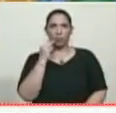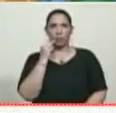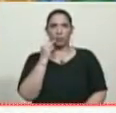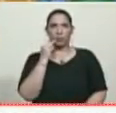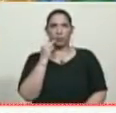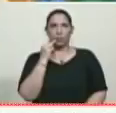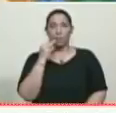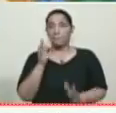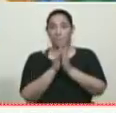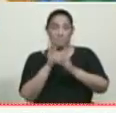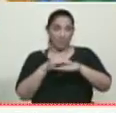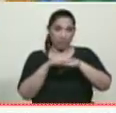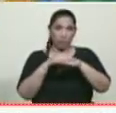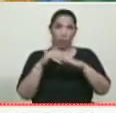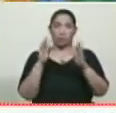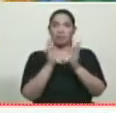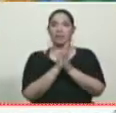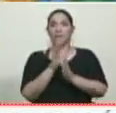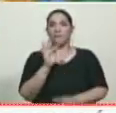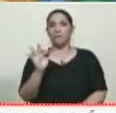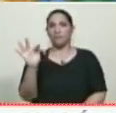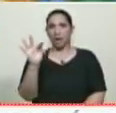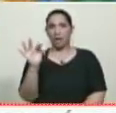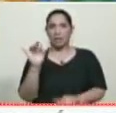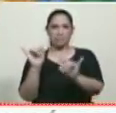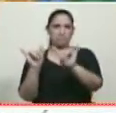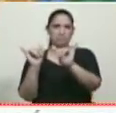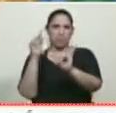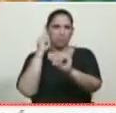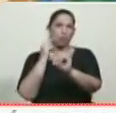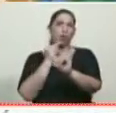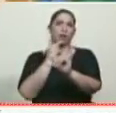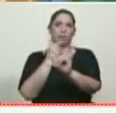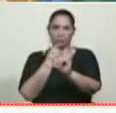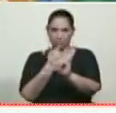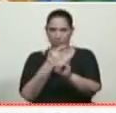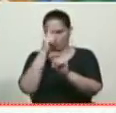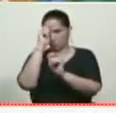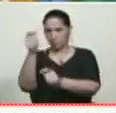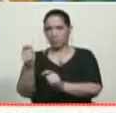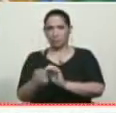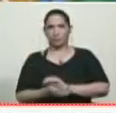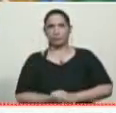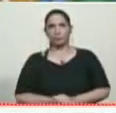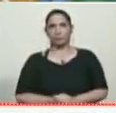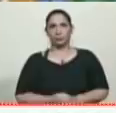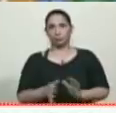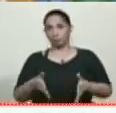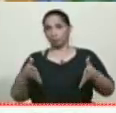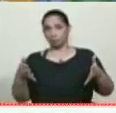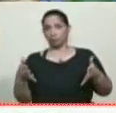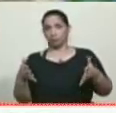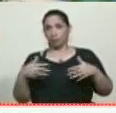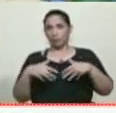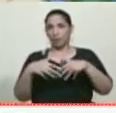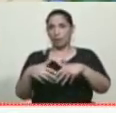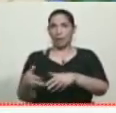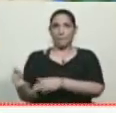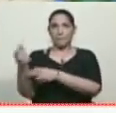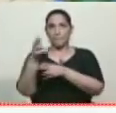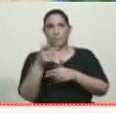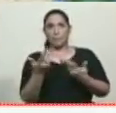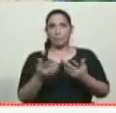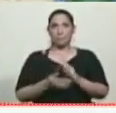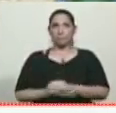de San Félix, que el propio Bolívar reconoce que era el más brillante triunfo que habían obtenido las armas patriotas. Y